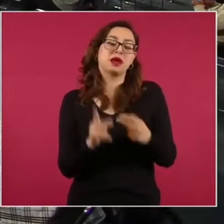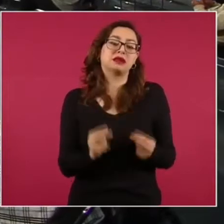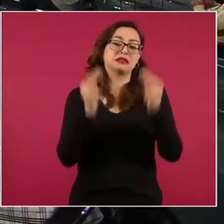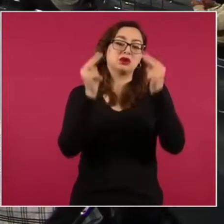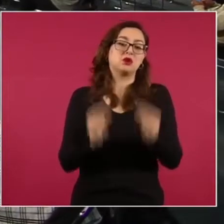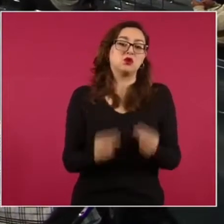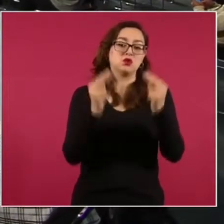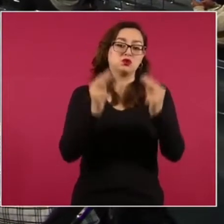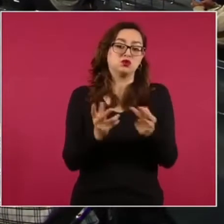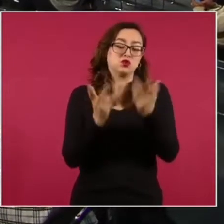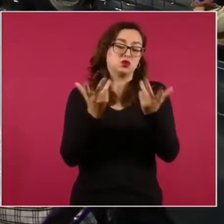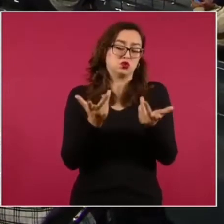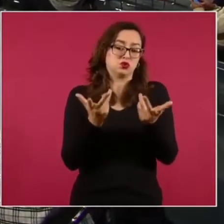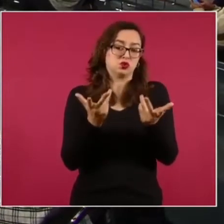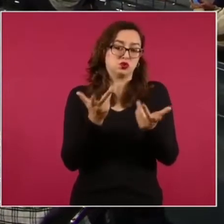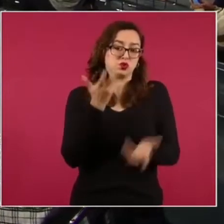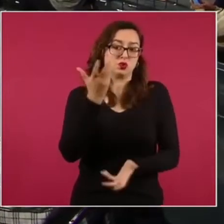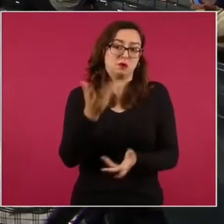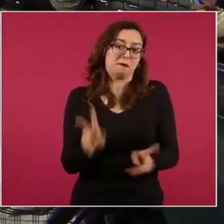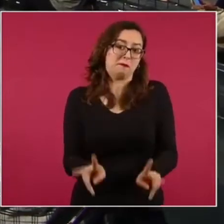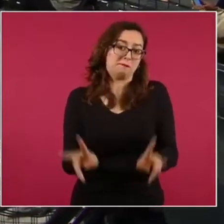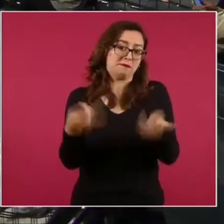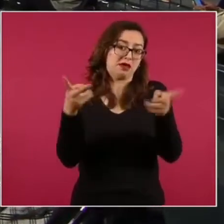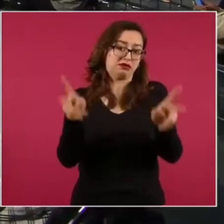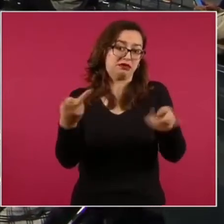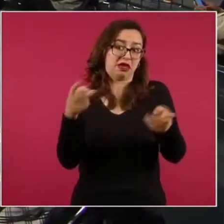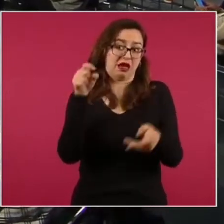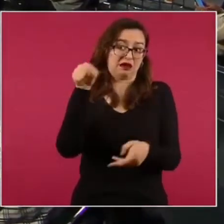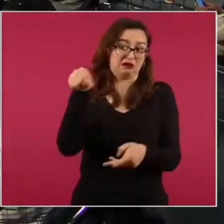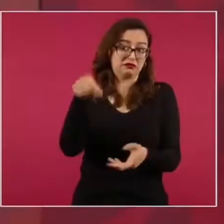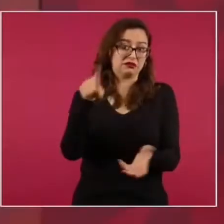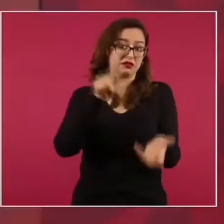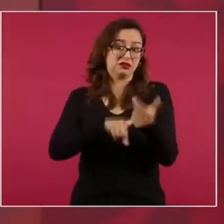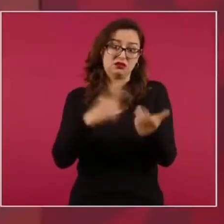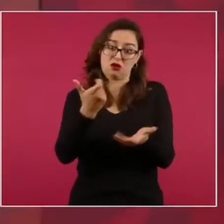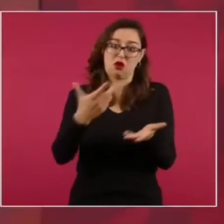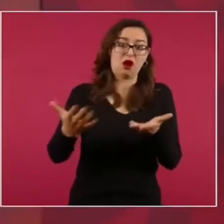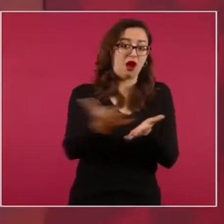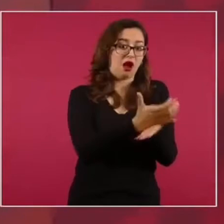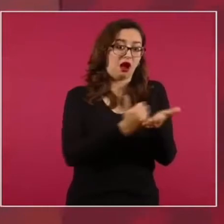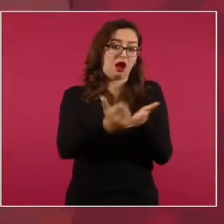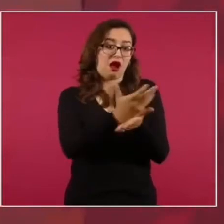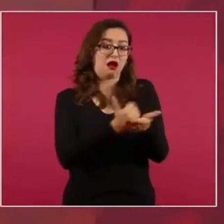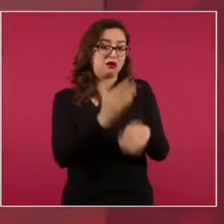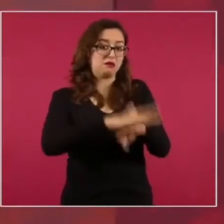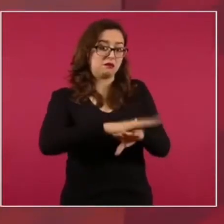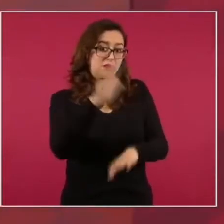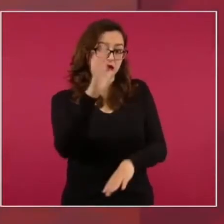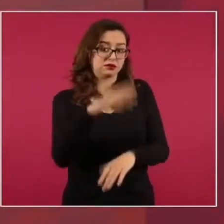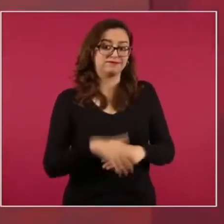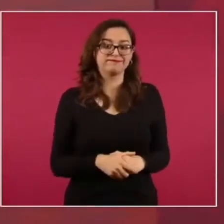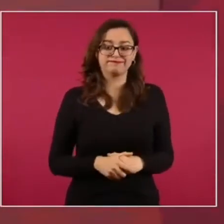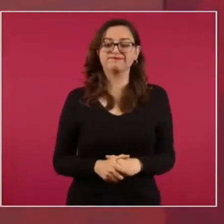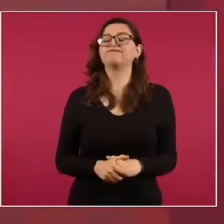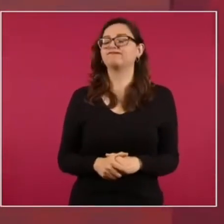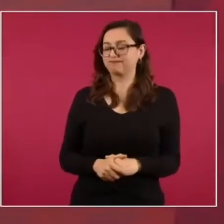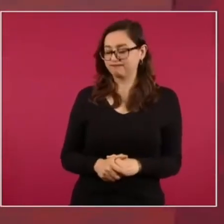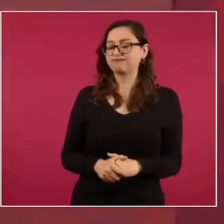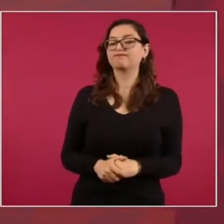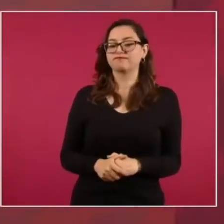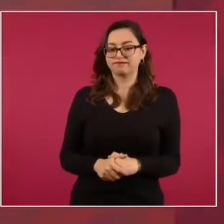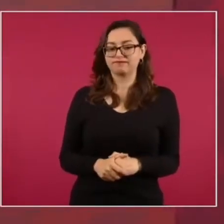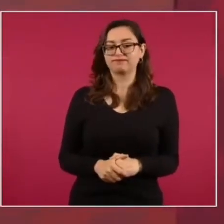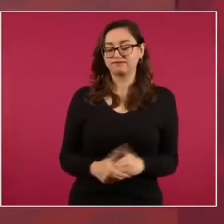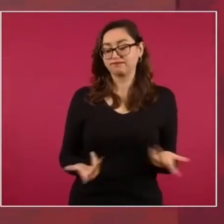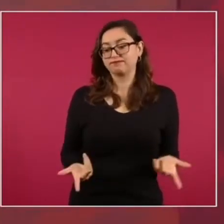ganancia, sí, más que en los productores. Sí, es que así como cuando hay campaña en Estados Unidos, y ellos lo